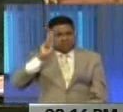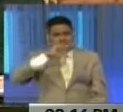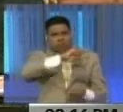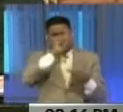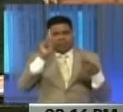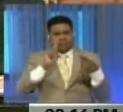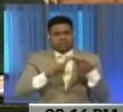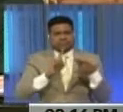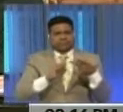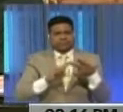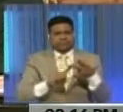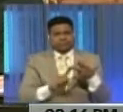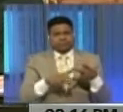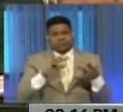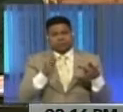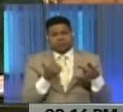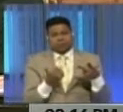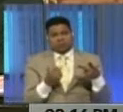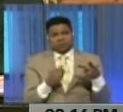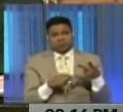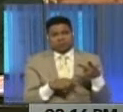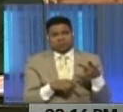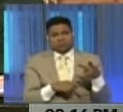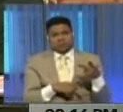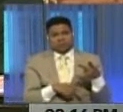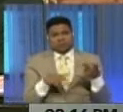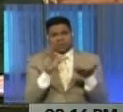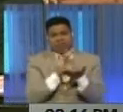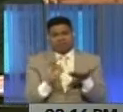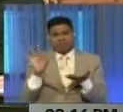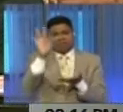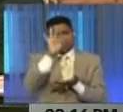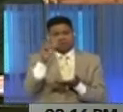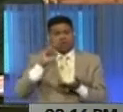Vladimir Zainsky de nuestra Federación Rusa.